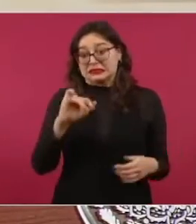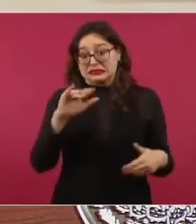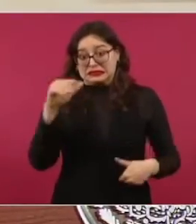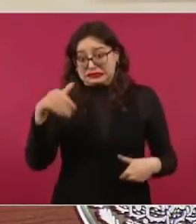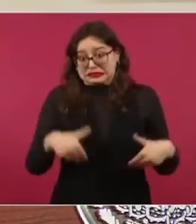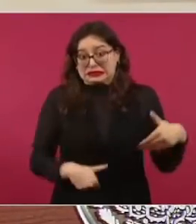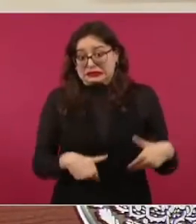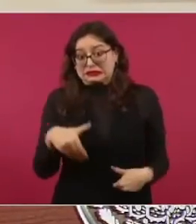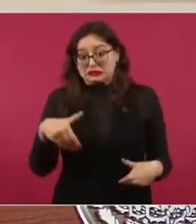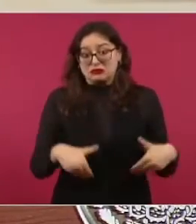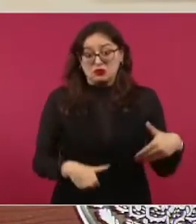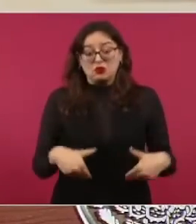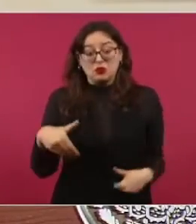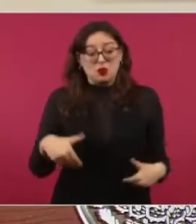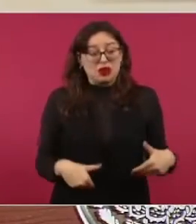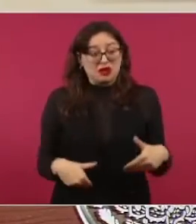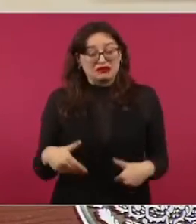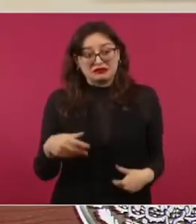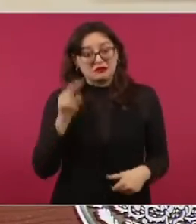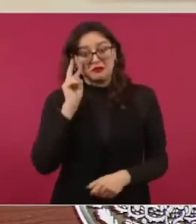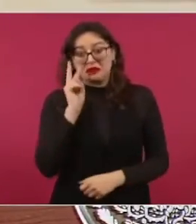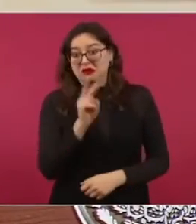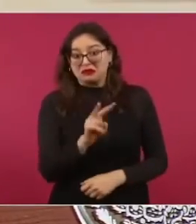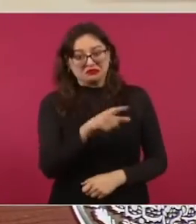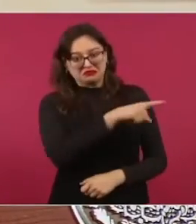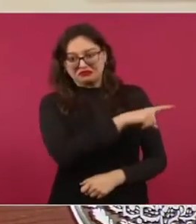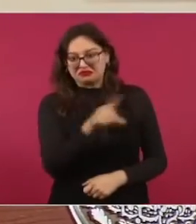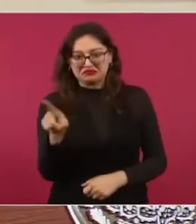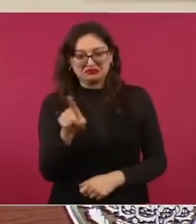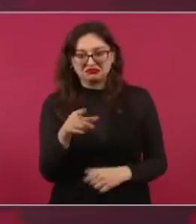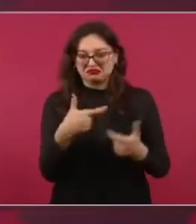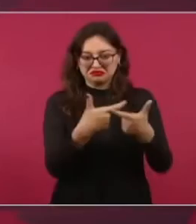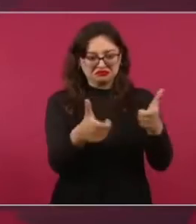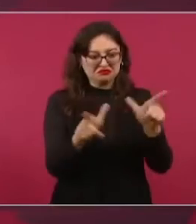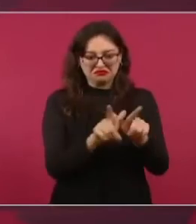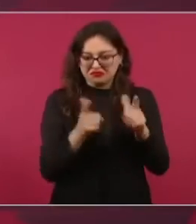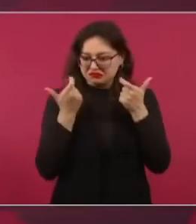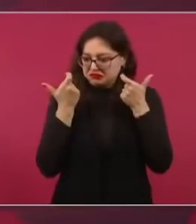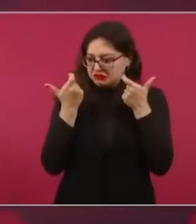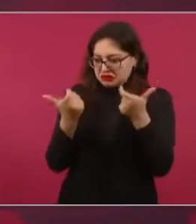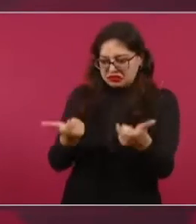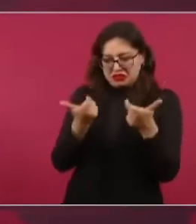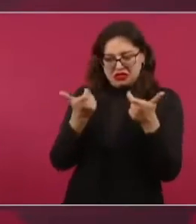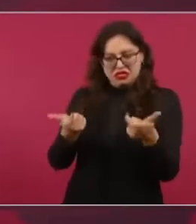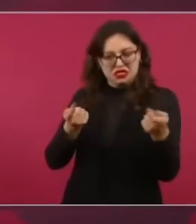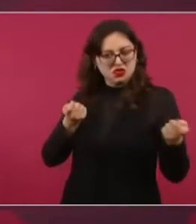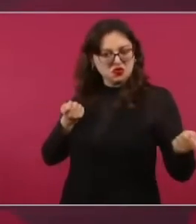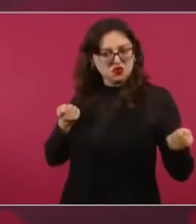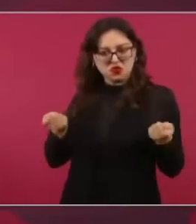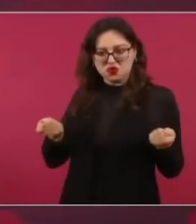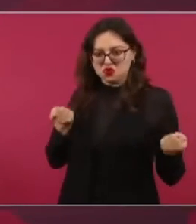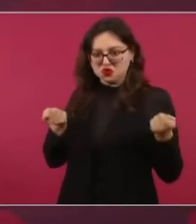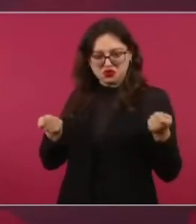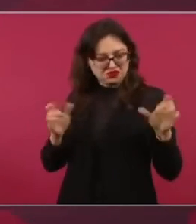porque se mantiene una élite, una casta